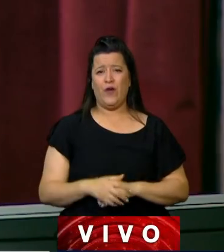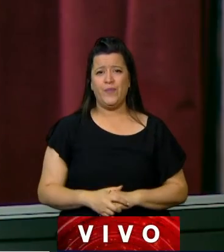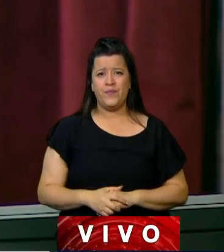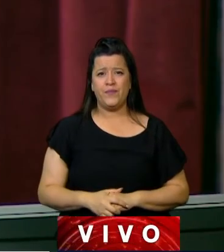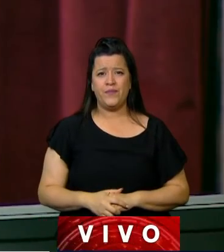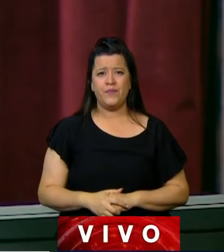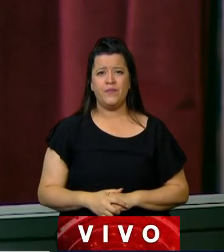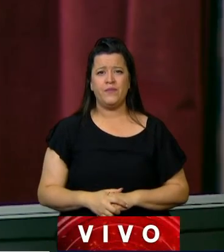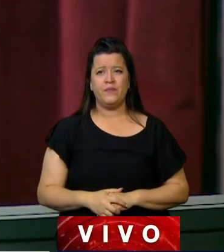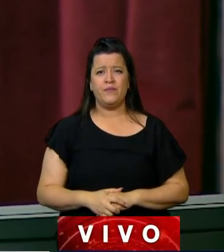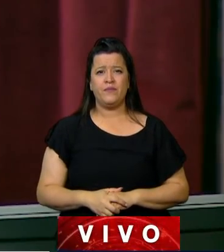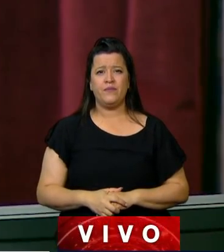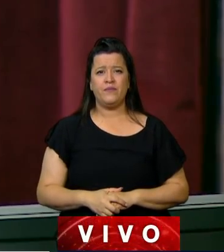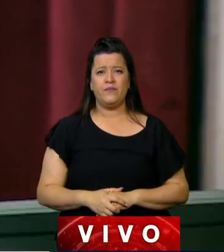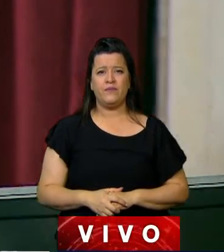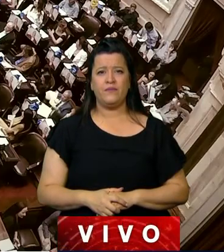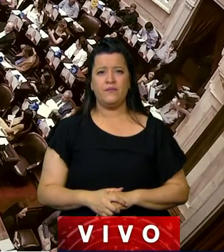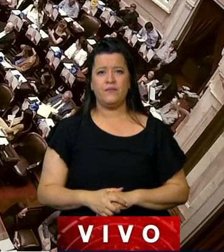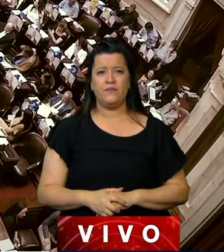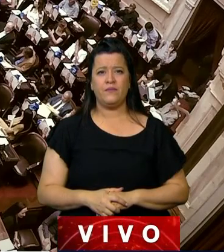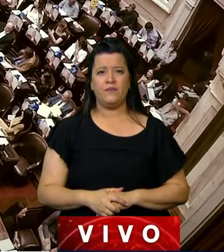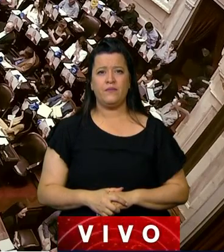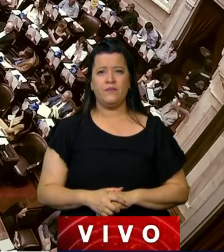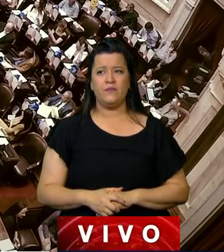Diputado Martínez, en uso de la palabra.